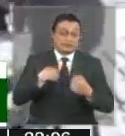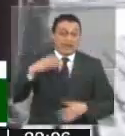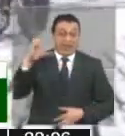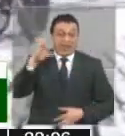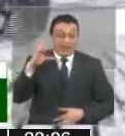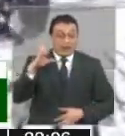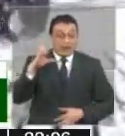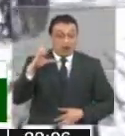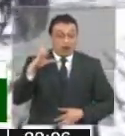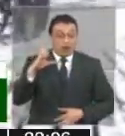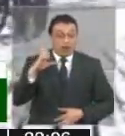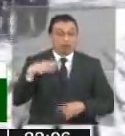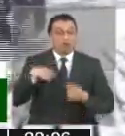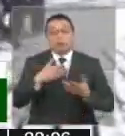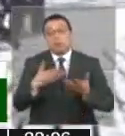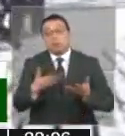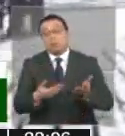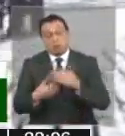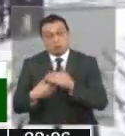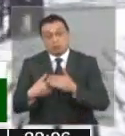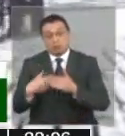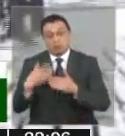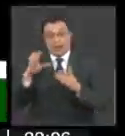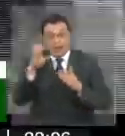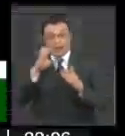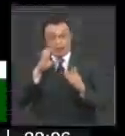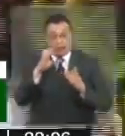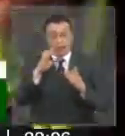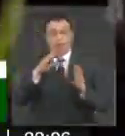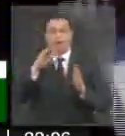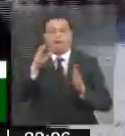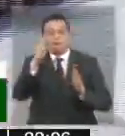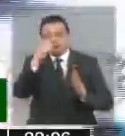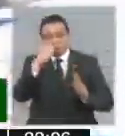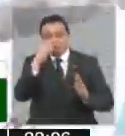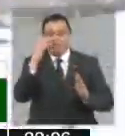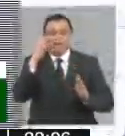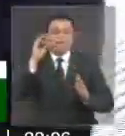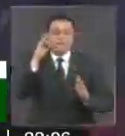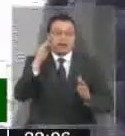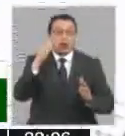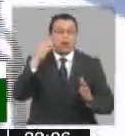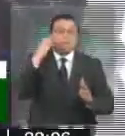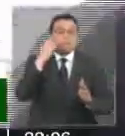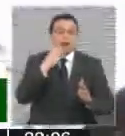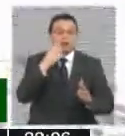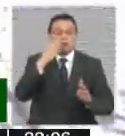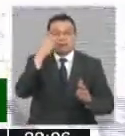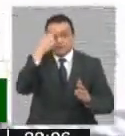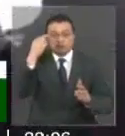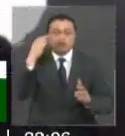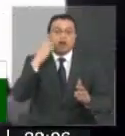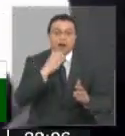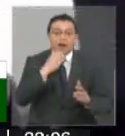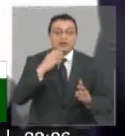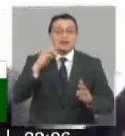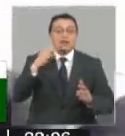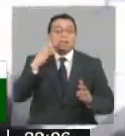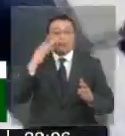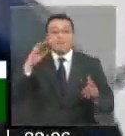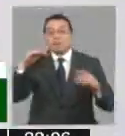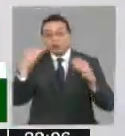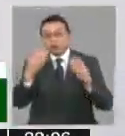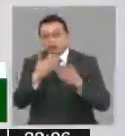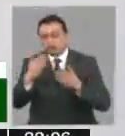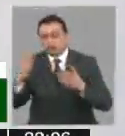enero. Me invitaron en agosto. Estás bromeando. Enero, febrero, marzo, abril, mayo, junio, julio, agosto. ¿En 7 meses después? Sí, pero no, ahí no aprendí.